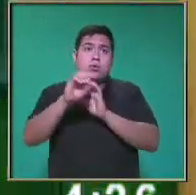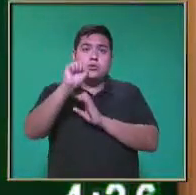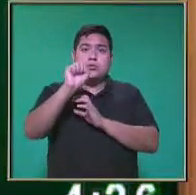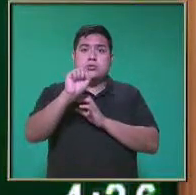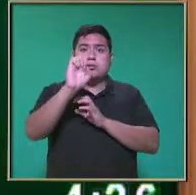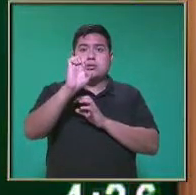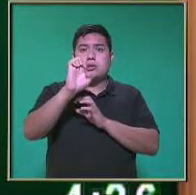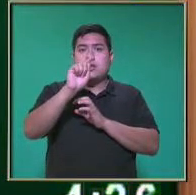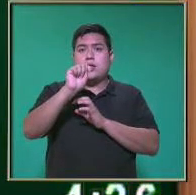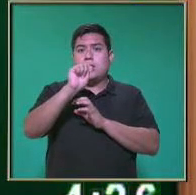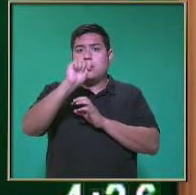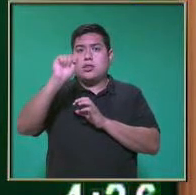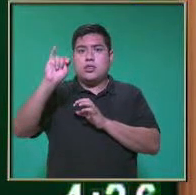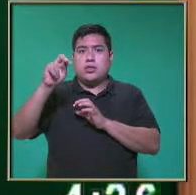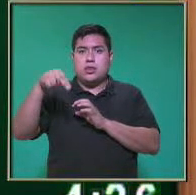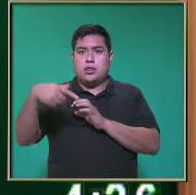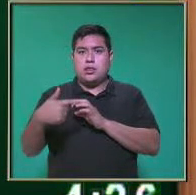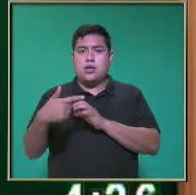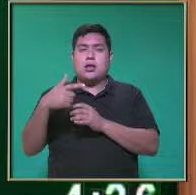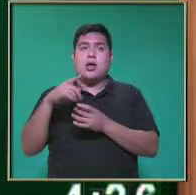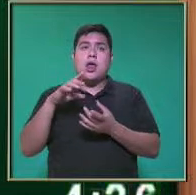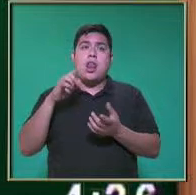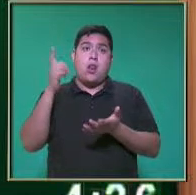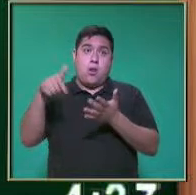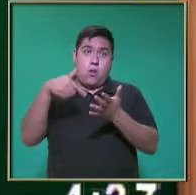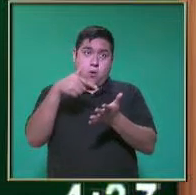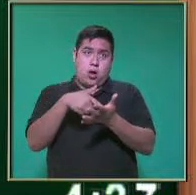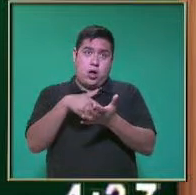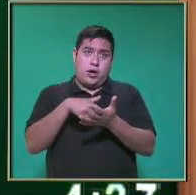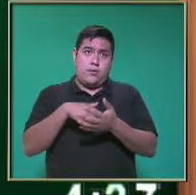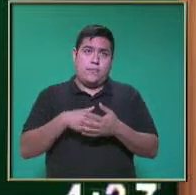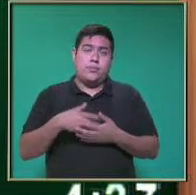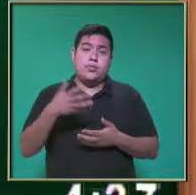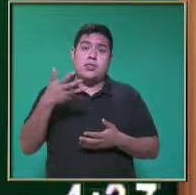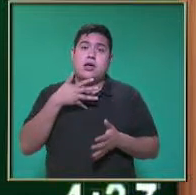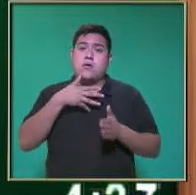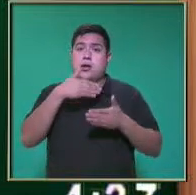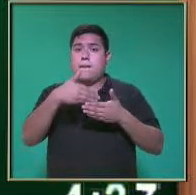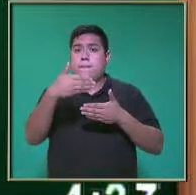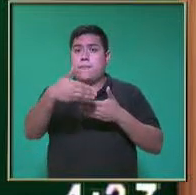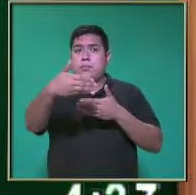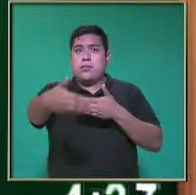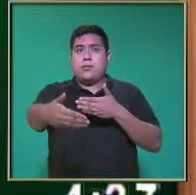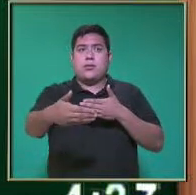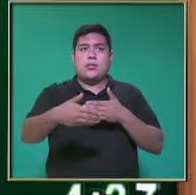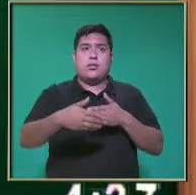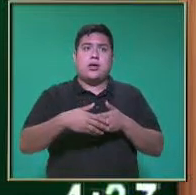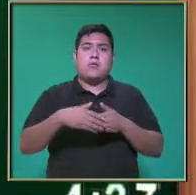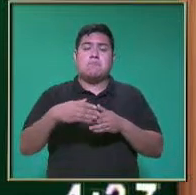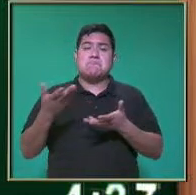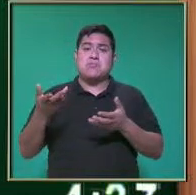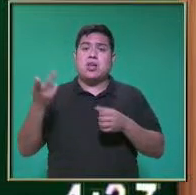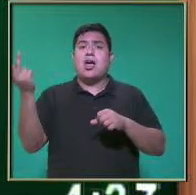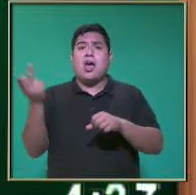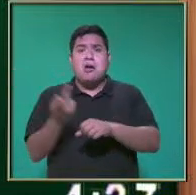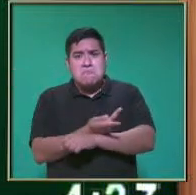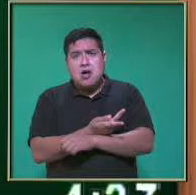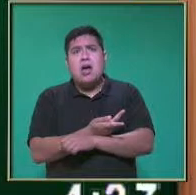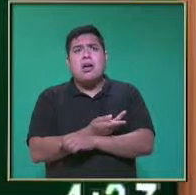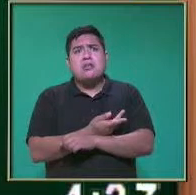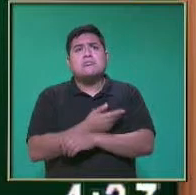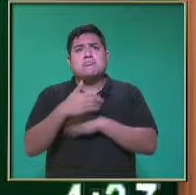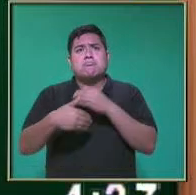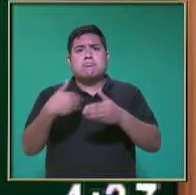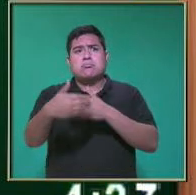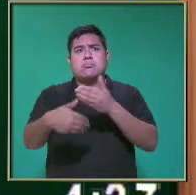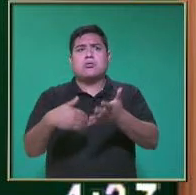locación. Y por último, they have a series of, tienen una serie de events, eventos that help with the, que